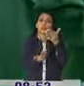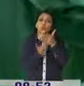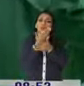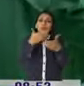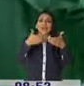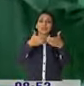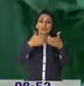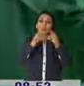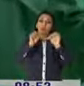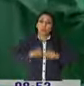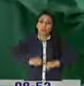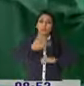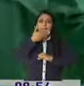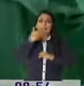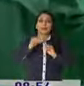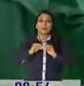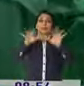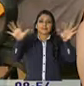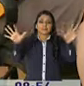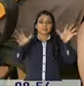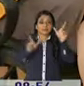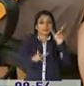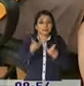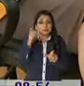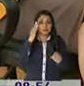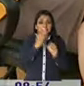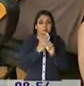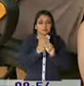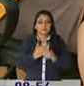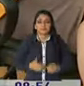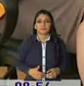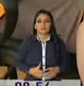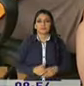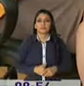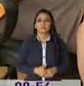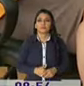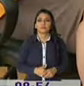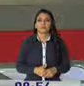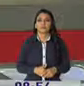cirugías mencionadas a más pacientes. En Quito informó Andrea Orbe. Muchísimas gracias.